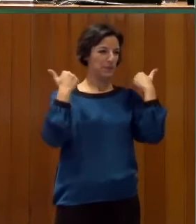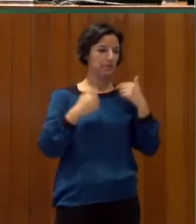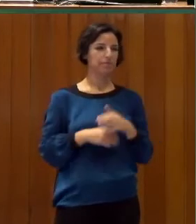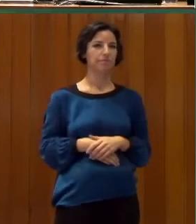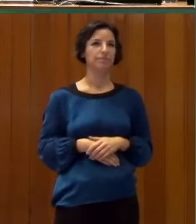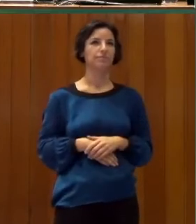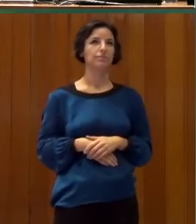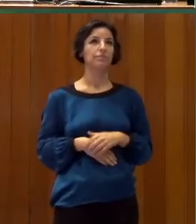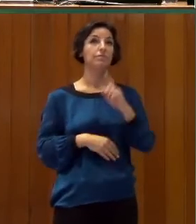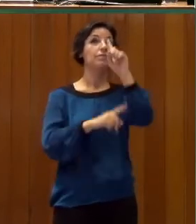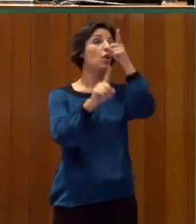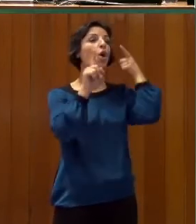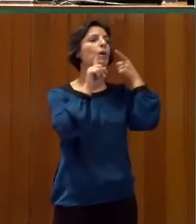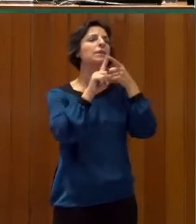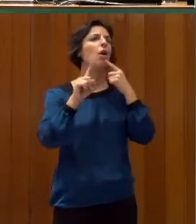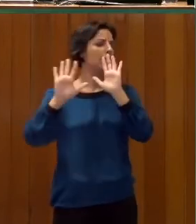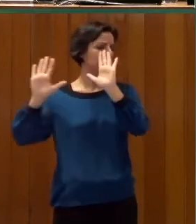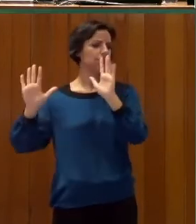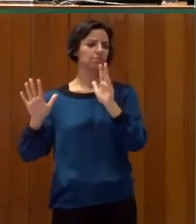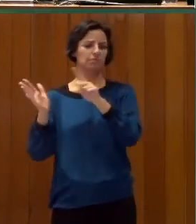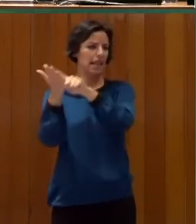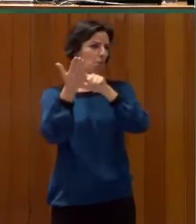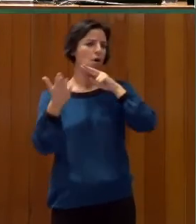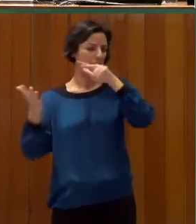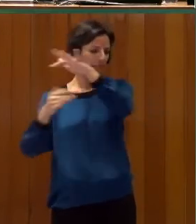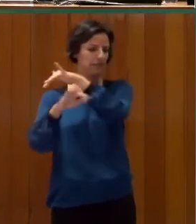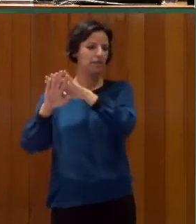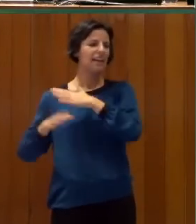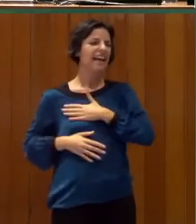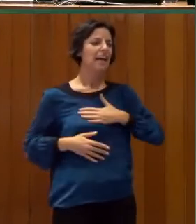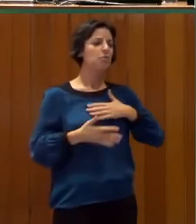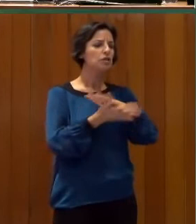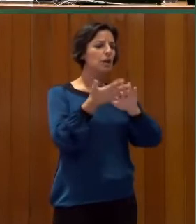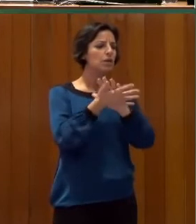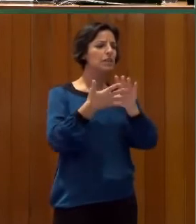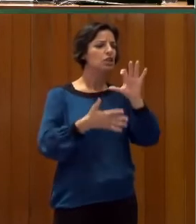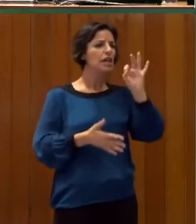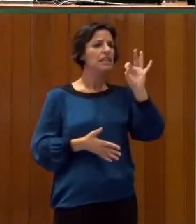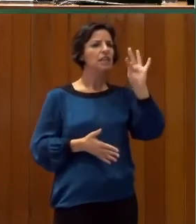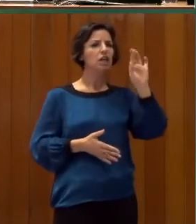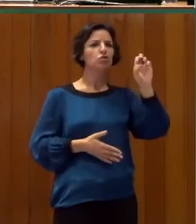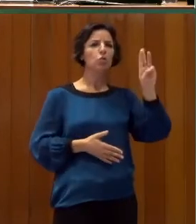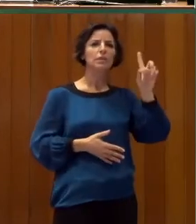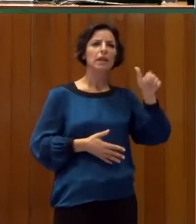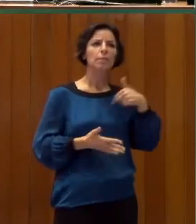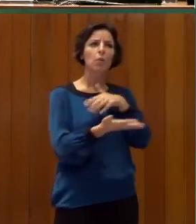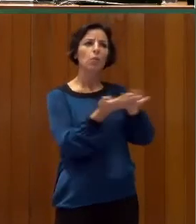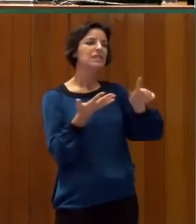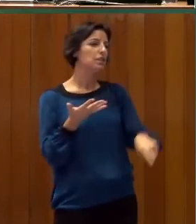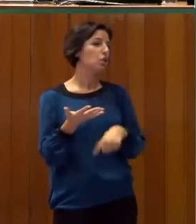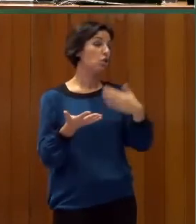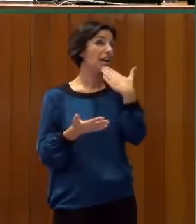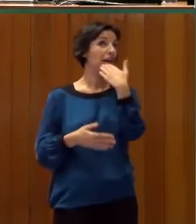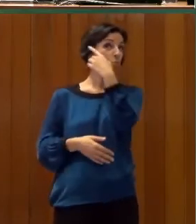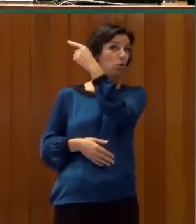Bueno, pues nuestro objetivo fue comprobar si el efecto Stroop también se da en las lenguas de signos. Aquí os presento un ejemplo de